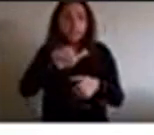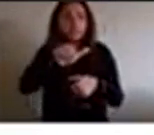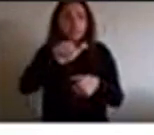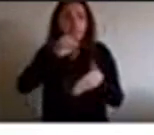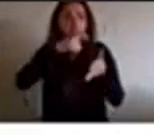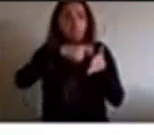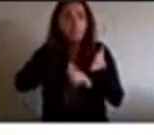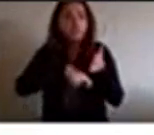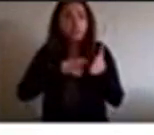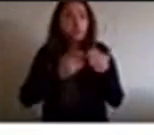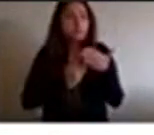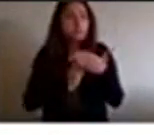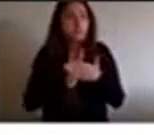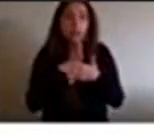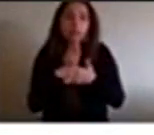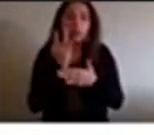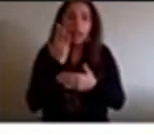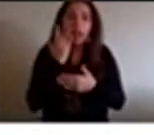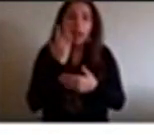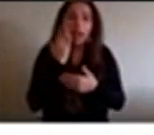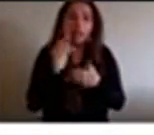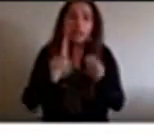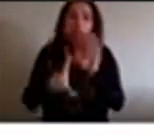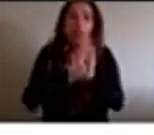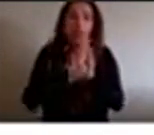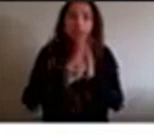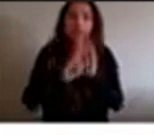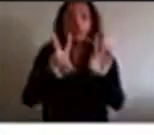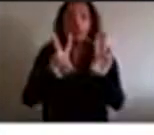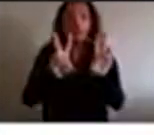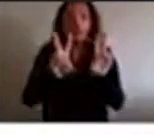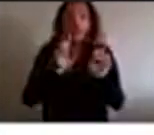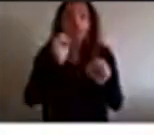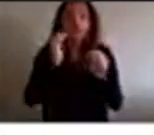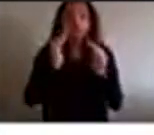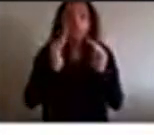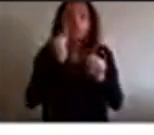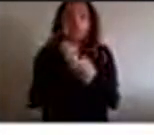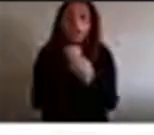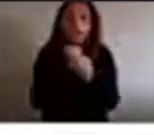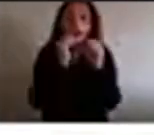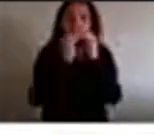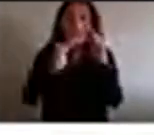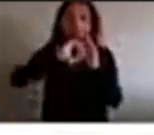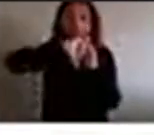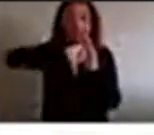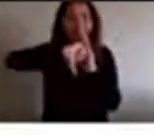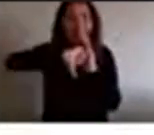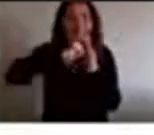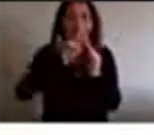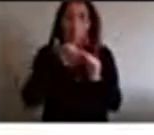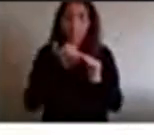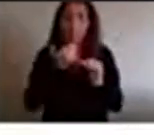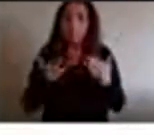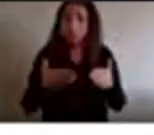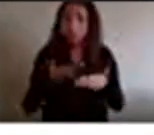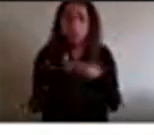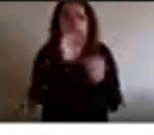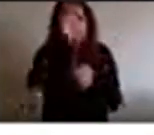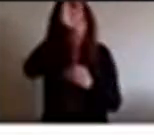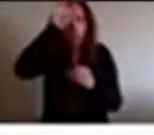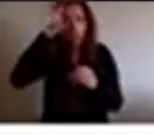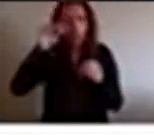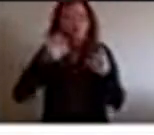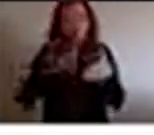desde abril de este año 2020, una ley de teletrabajo, que usted en Colombia tiene una ley de teletrabajo, si no me equivoco, desde el año